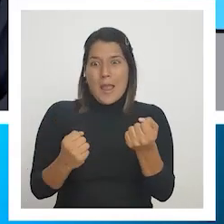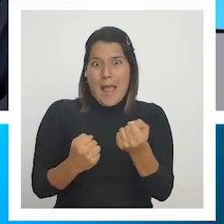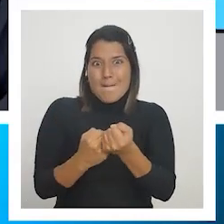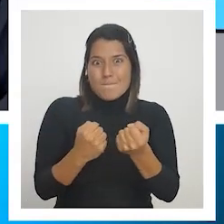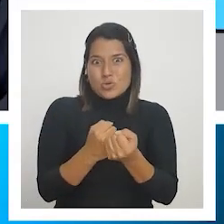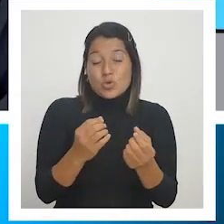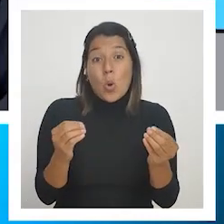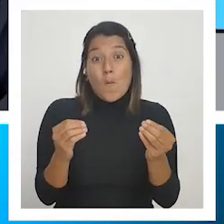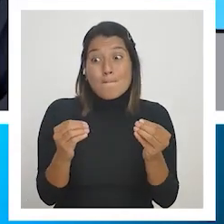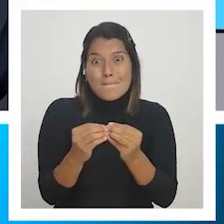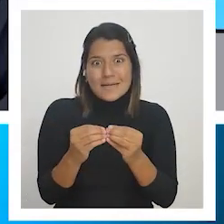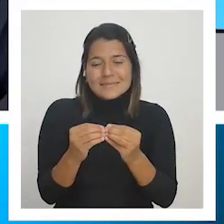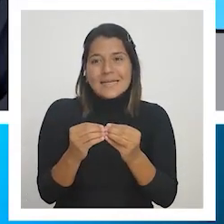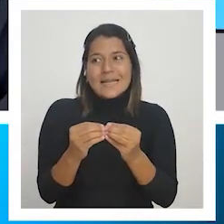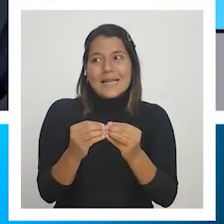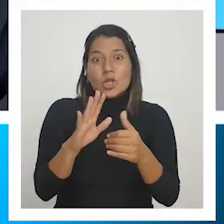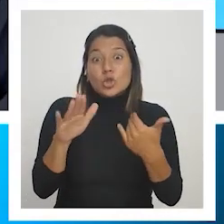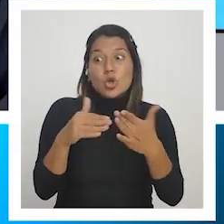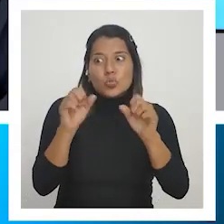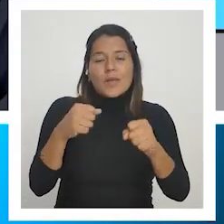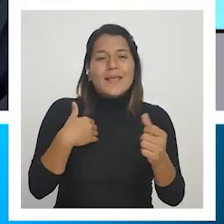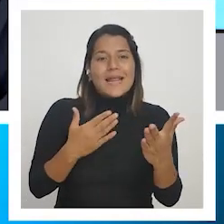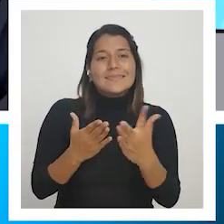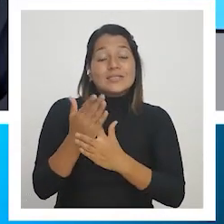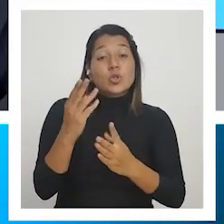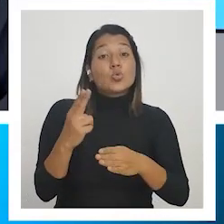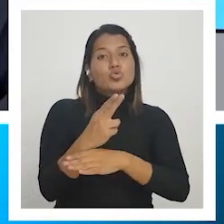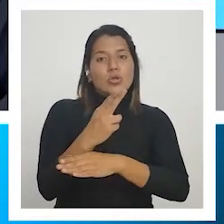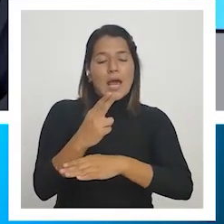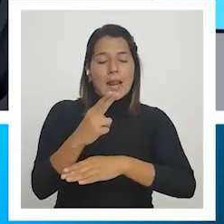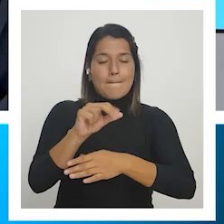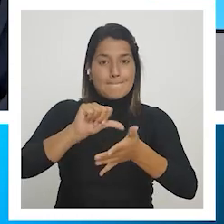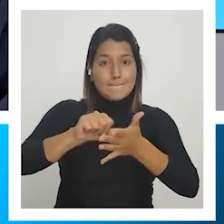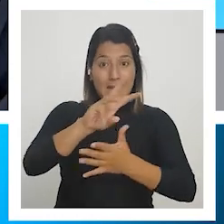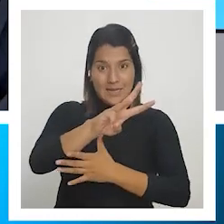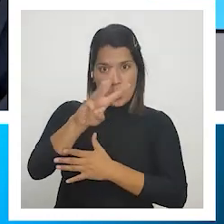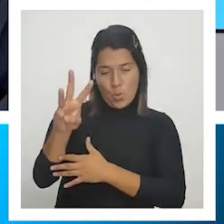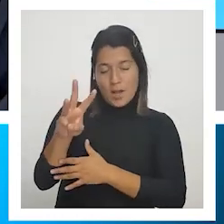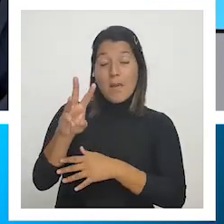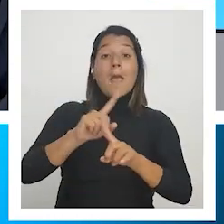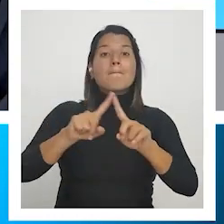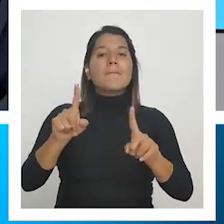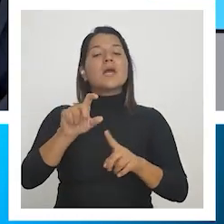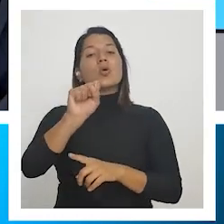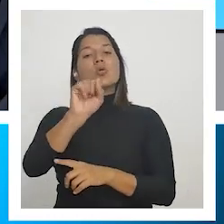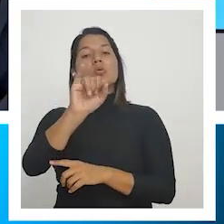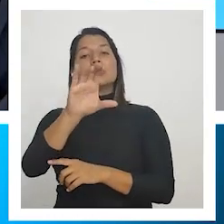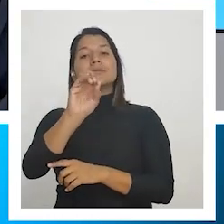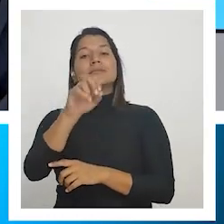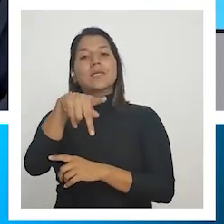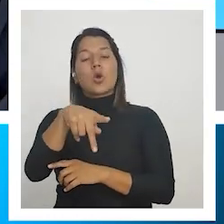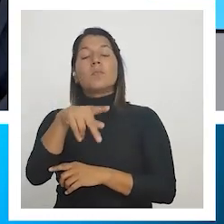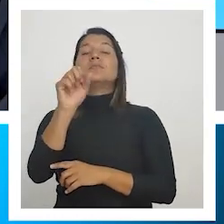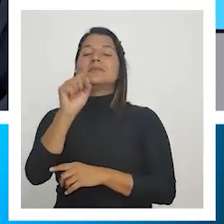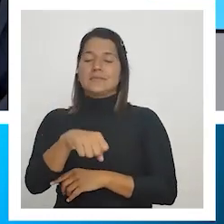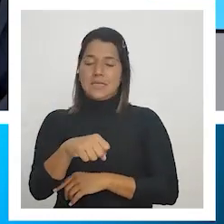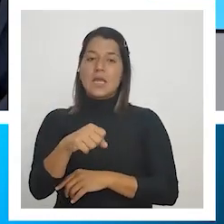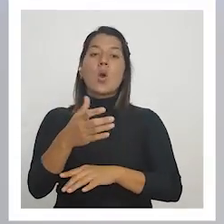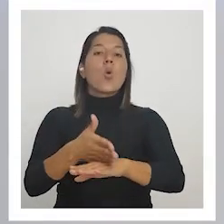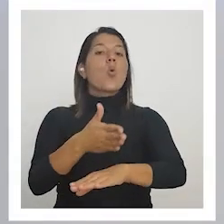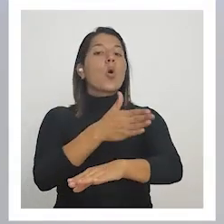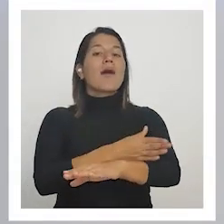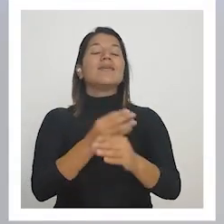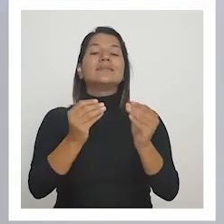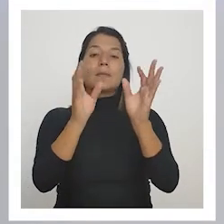desafíos importantes. Así que el SICOP sí, un paso muy importante desde el punto de vista de la conceptualización de la